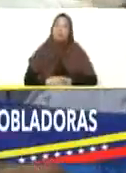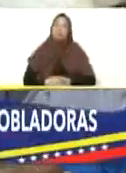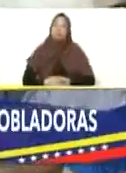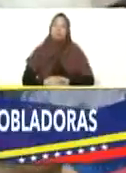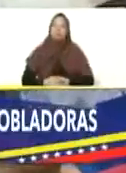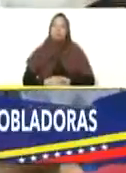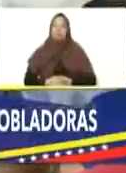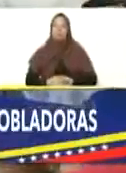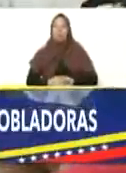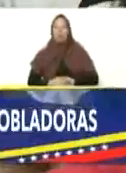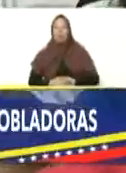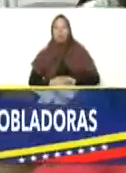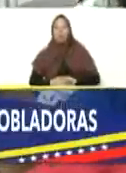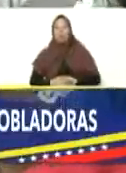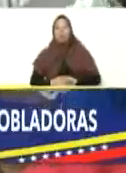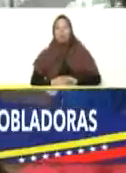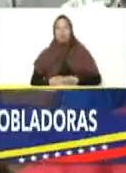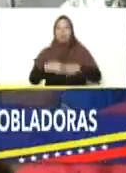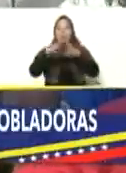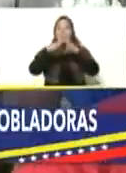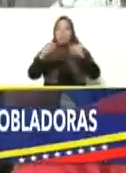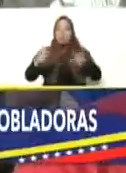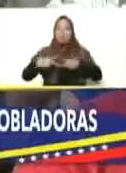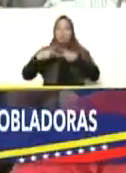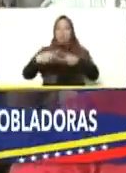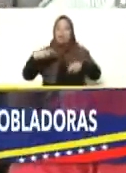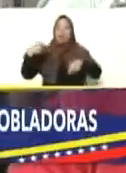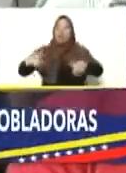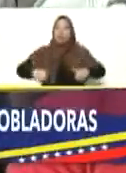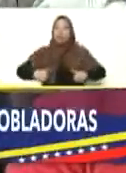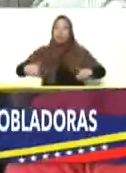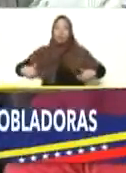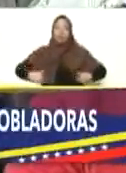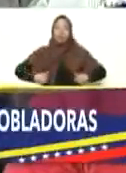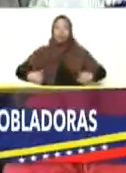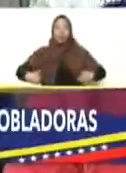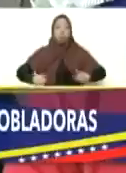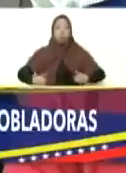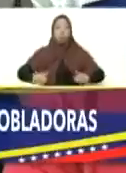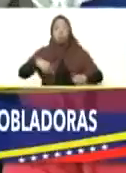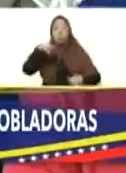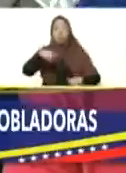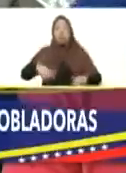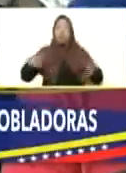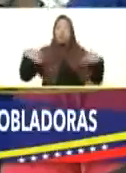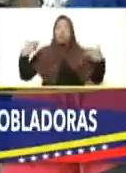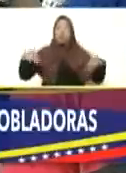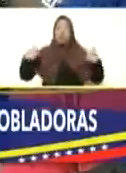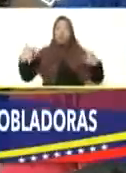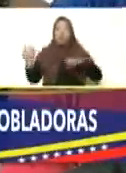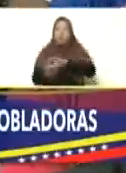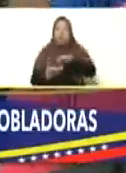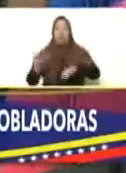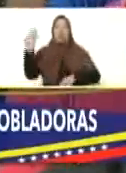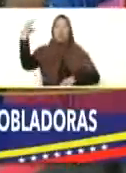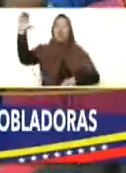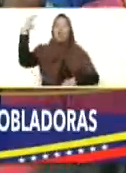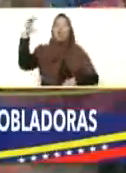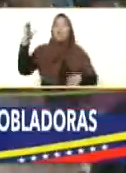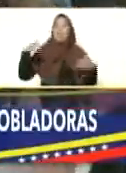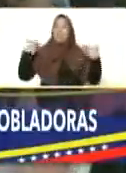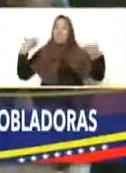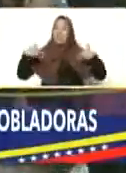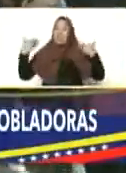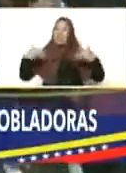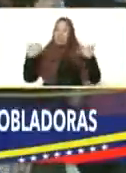porque hoy nos vinimos con todos nos vinimos con reforzado porque que estamos contentos por lo que pasó en colombia porque se